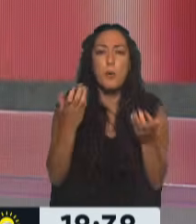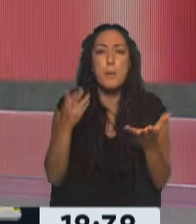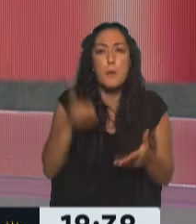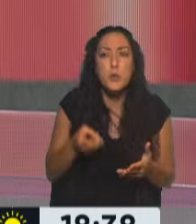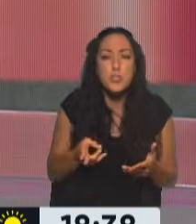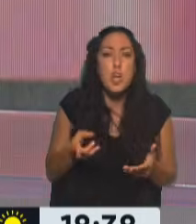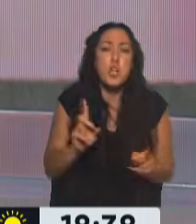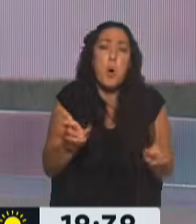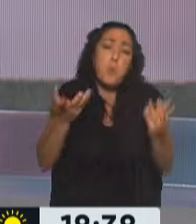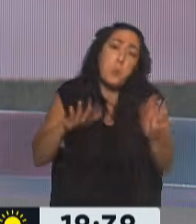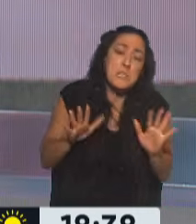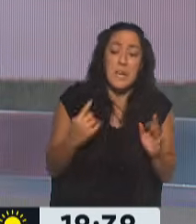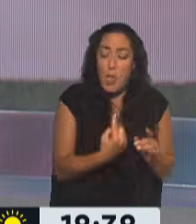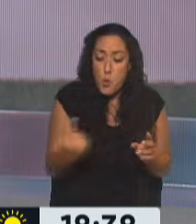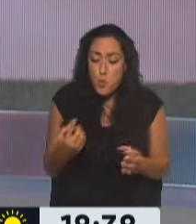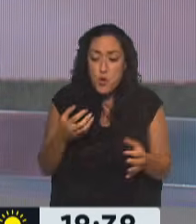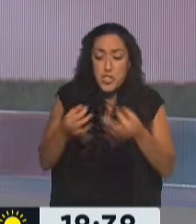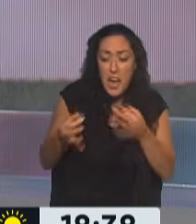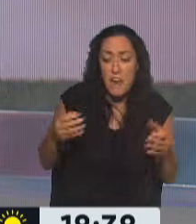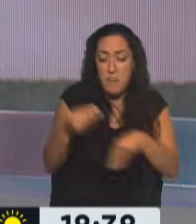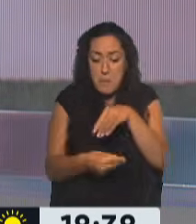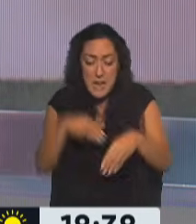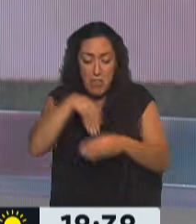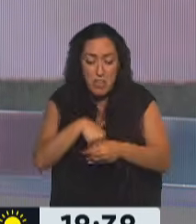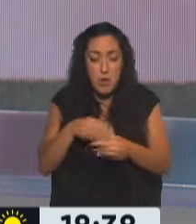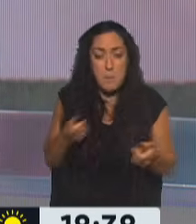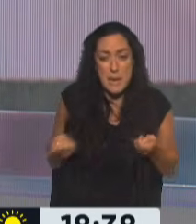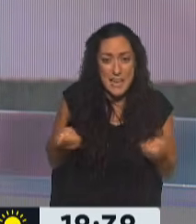puede haber una autorregulación y una charla familiar para no tener